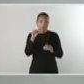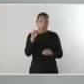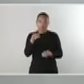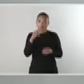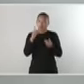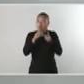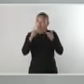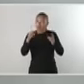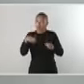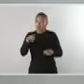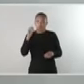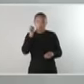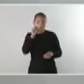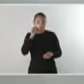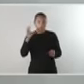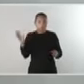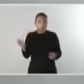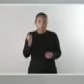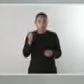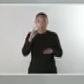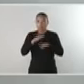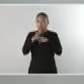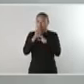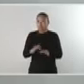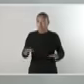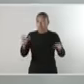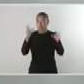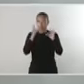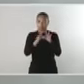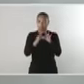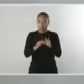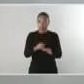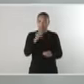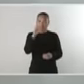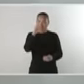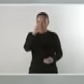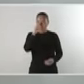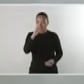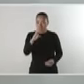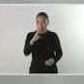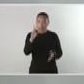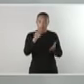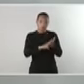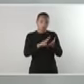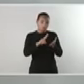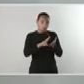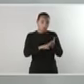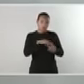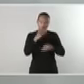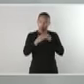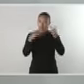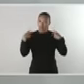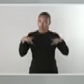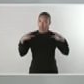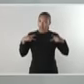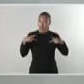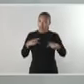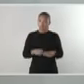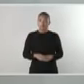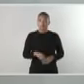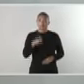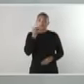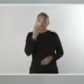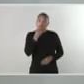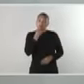ese principio de que lo más importante es que se respete la voluntad de la mayoría Yo quiero